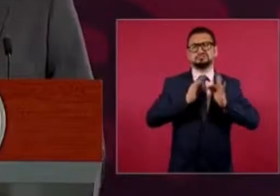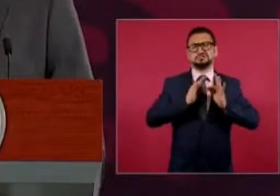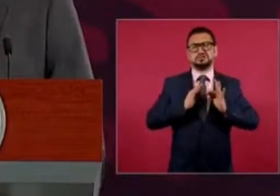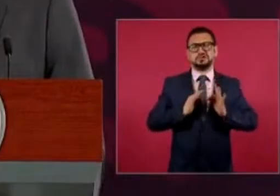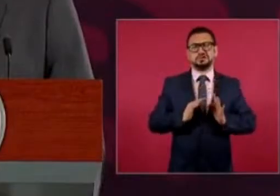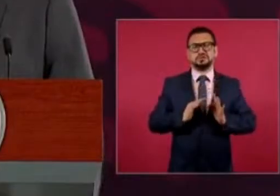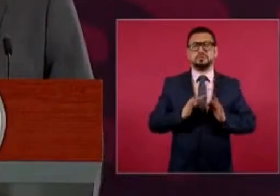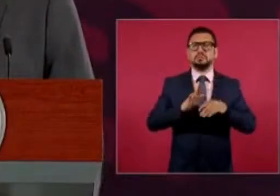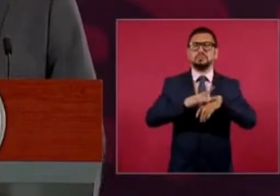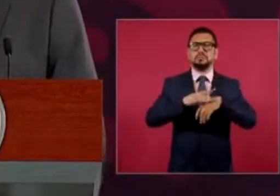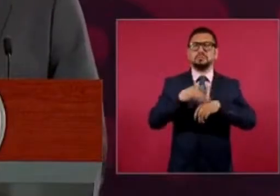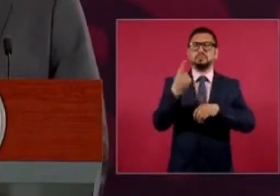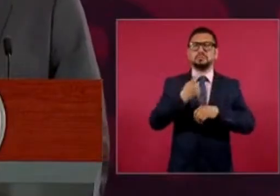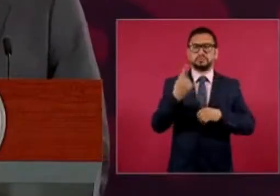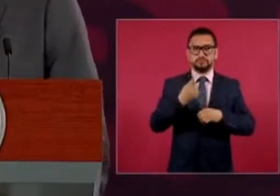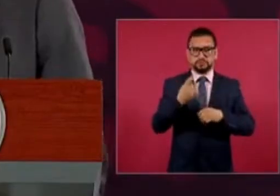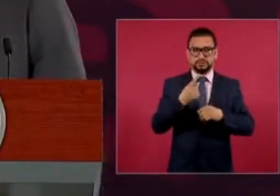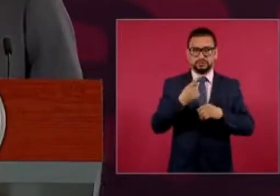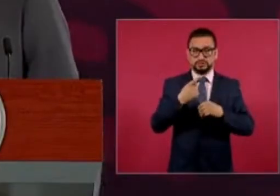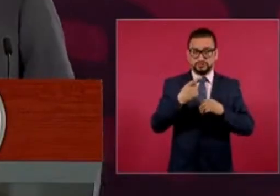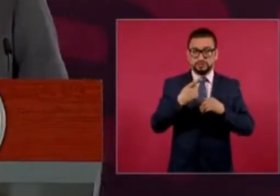porque al aprobarse